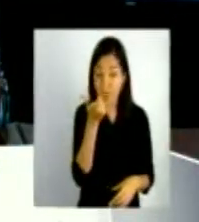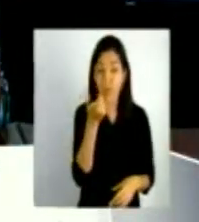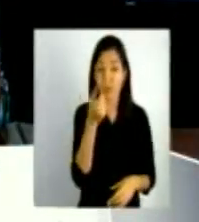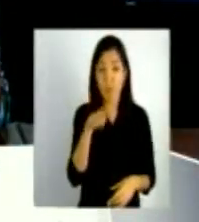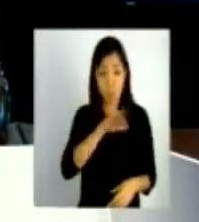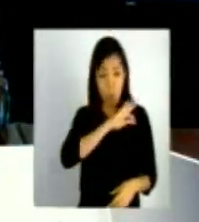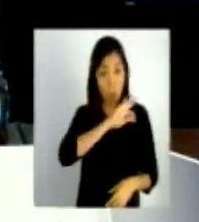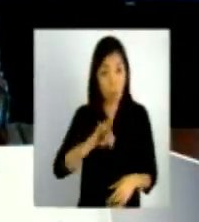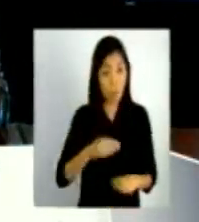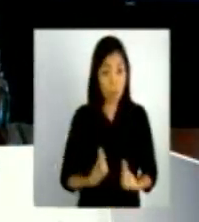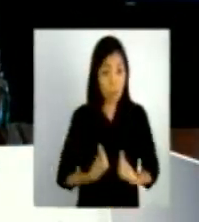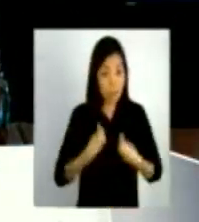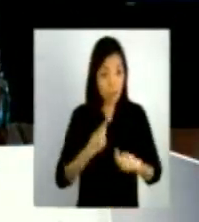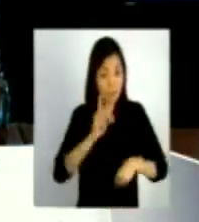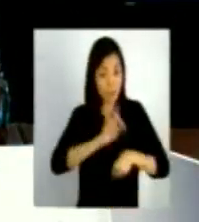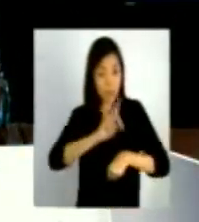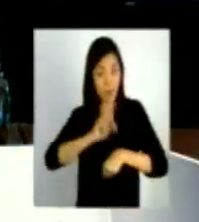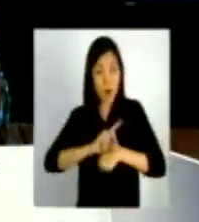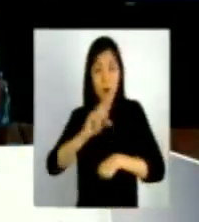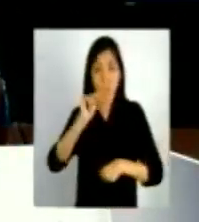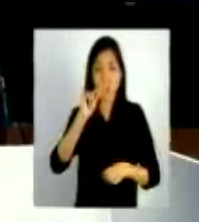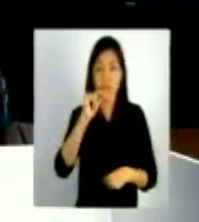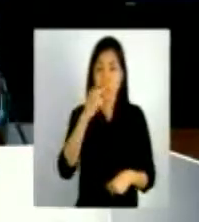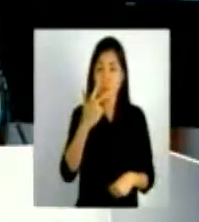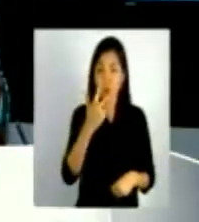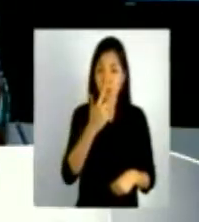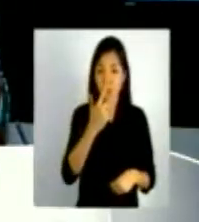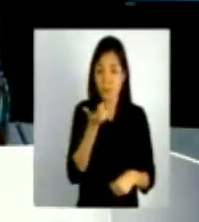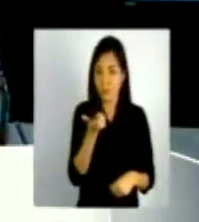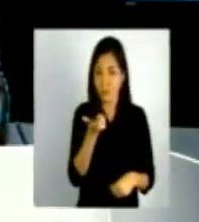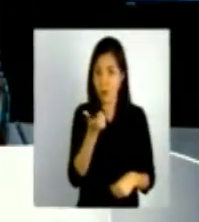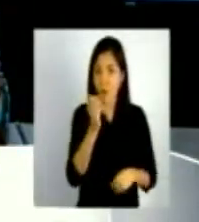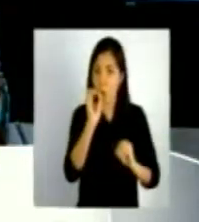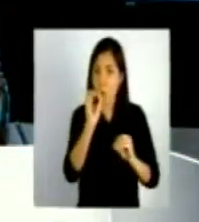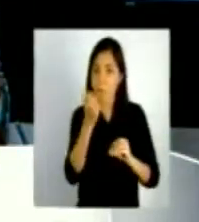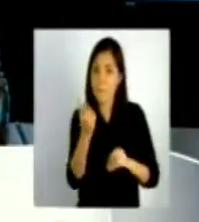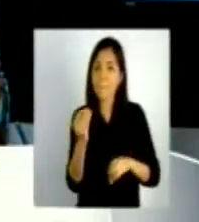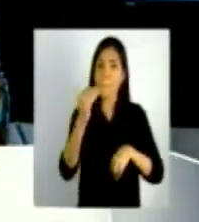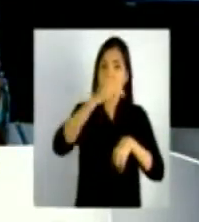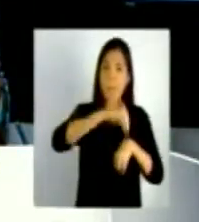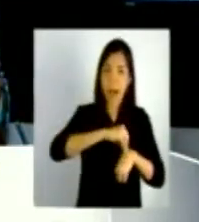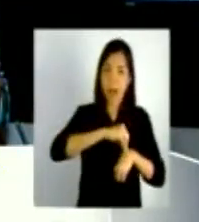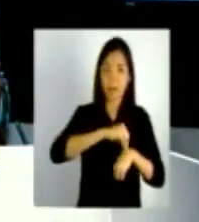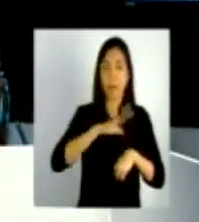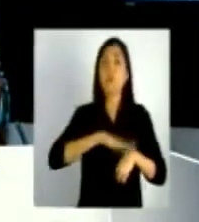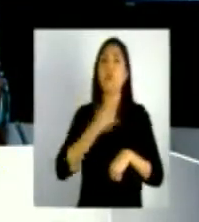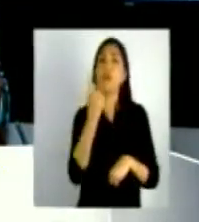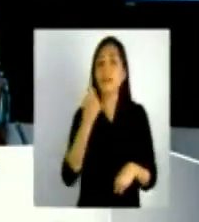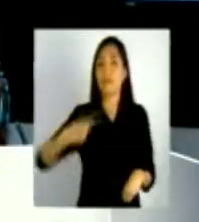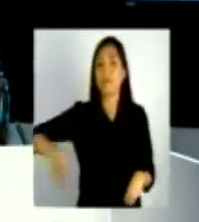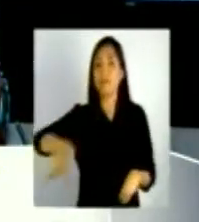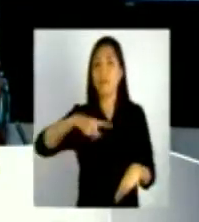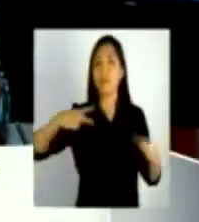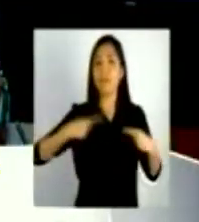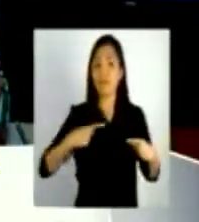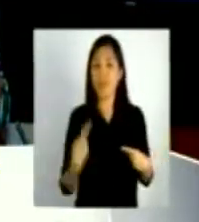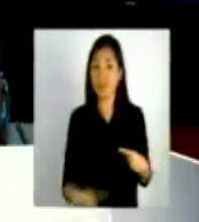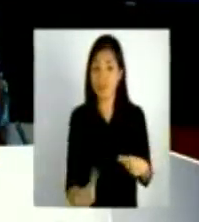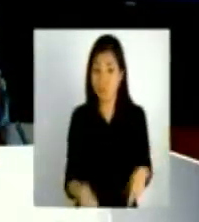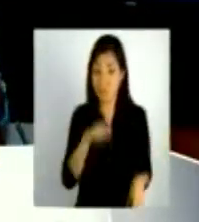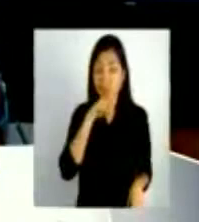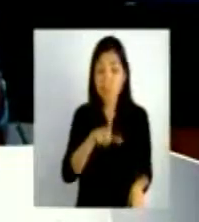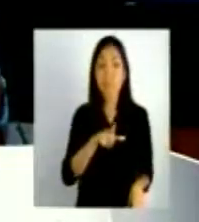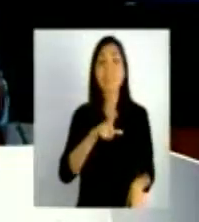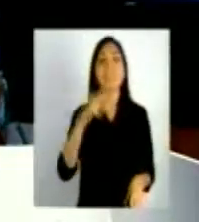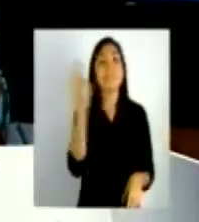nadie sobrevive. Hay que ganar 88 pesos o aumentar entonces el salario mínimo para que todos los jaliscienses